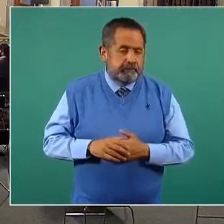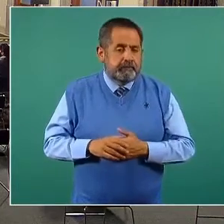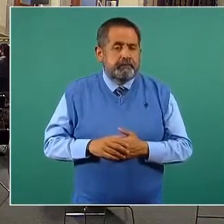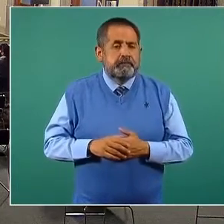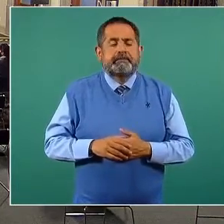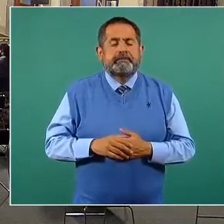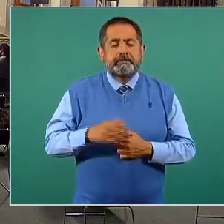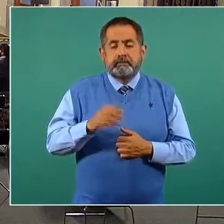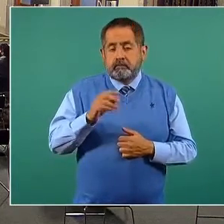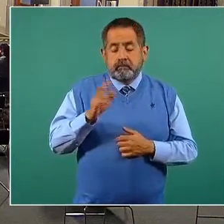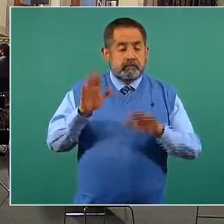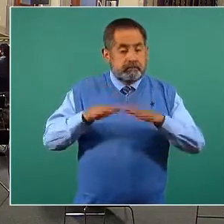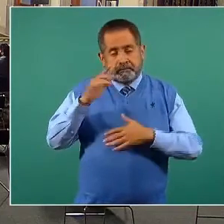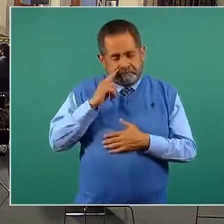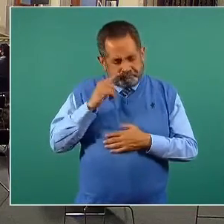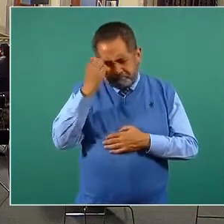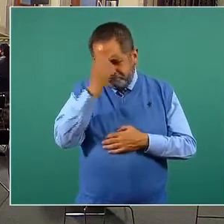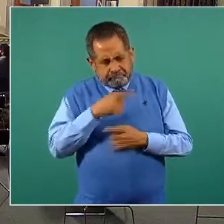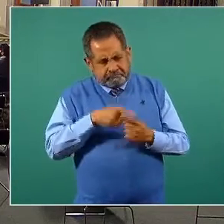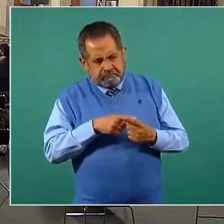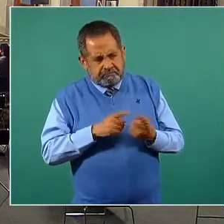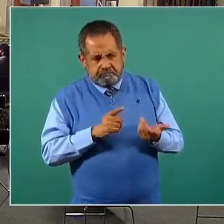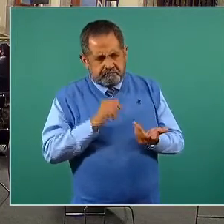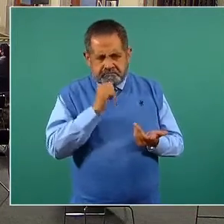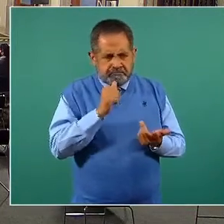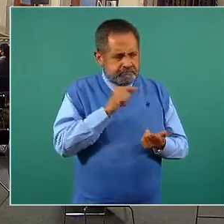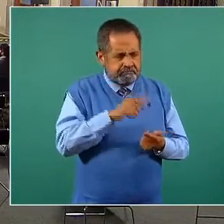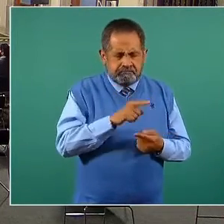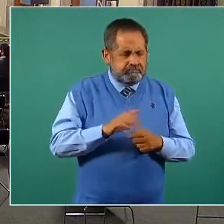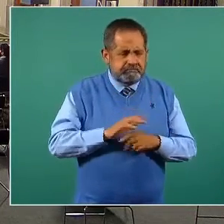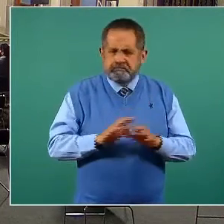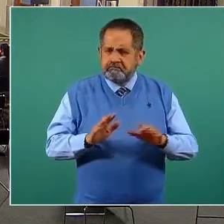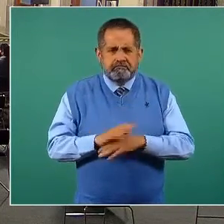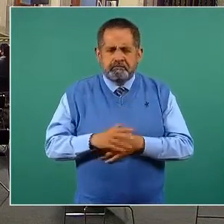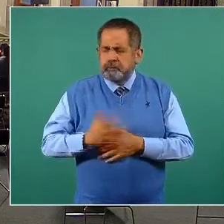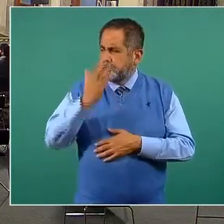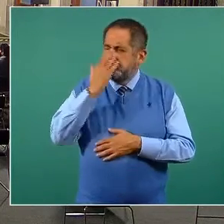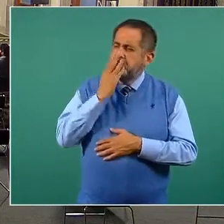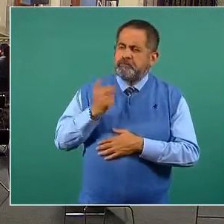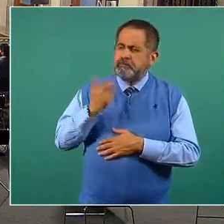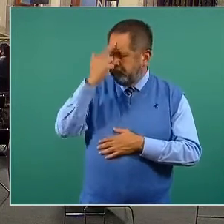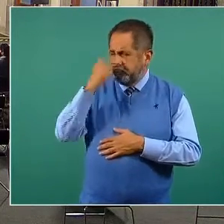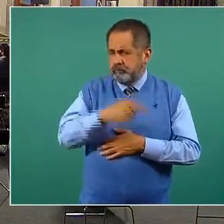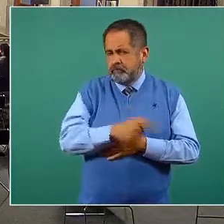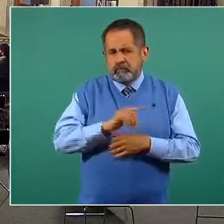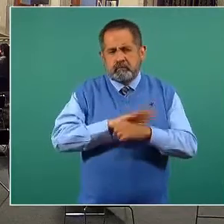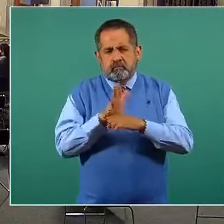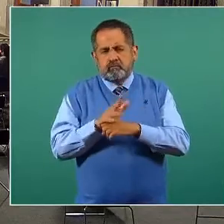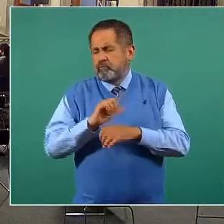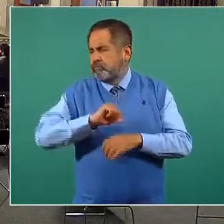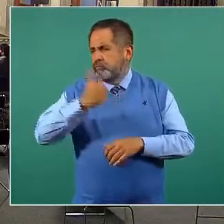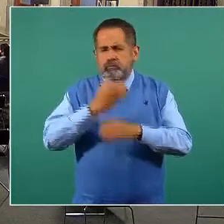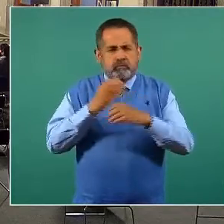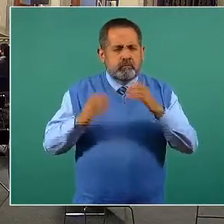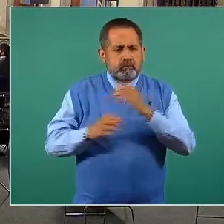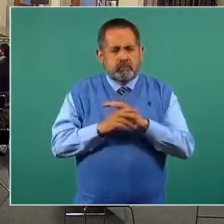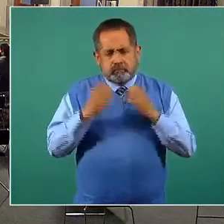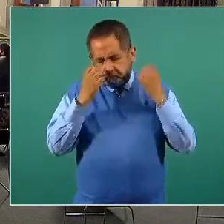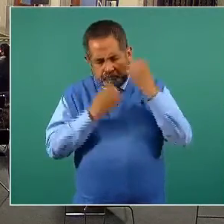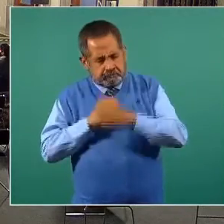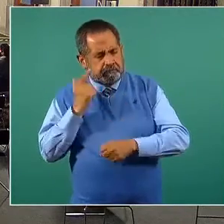COVID-19. Cuando rectifica, es porque no encuentra los elementos y, producto de la